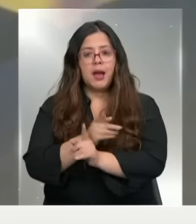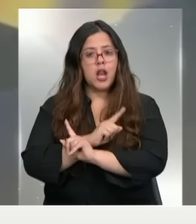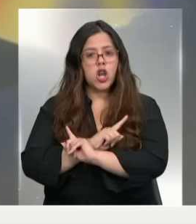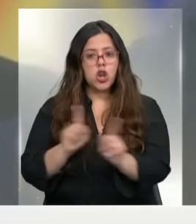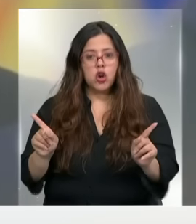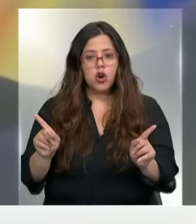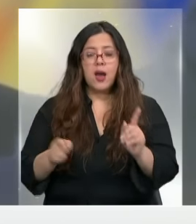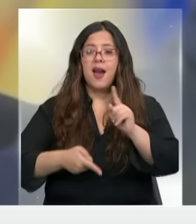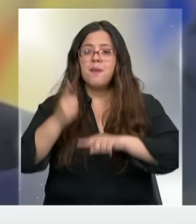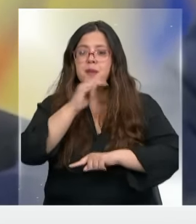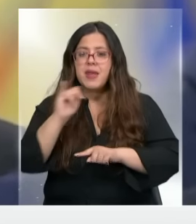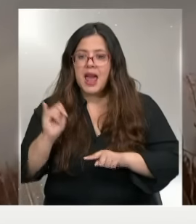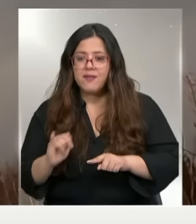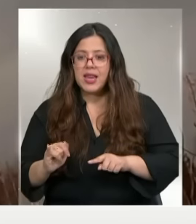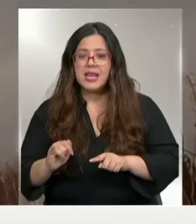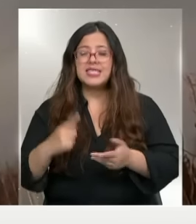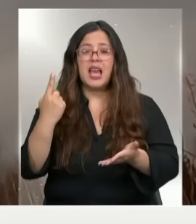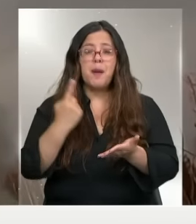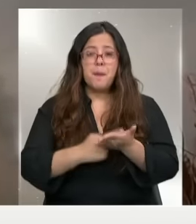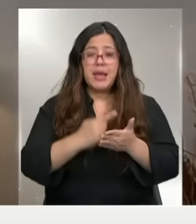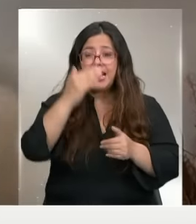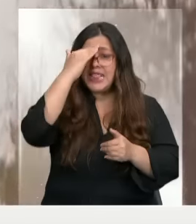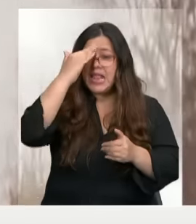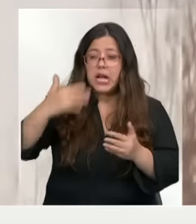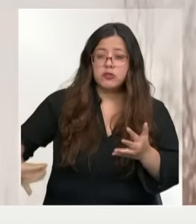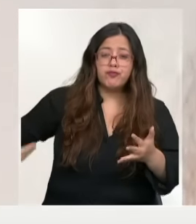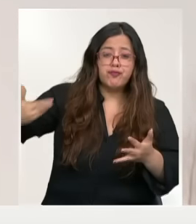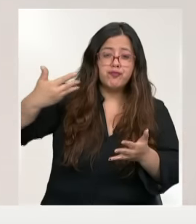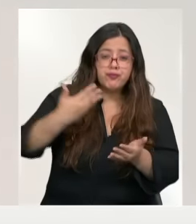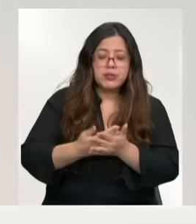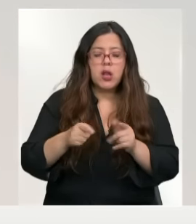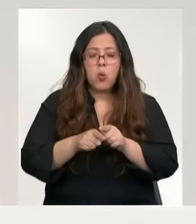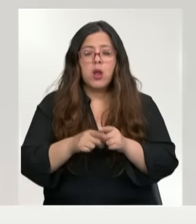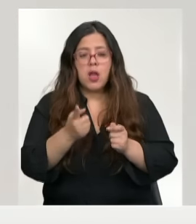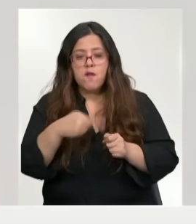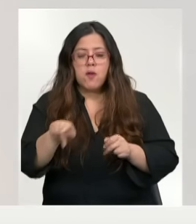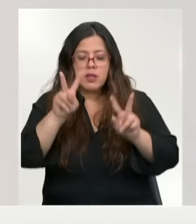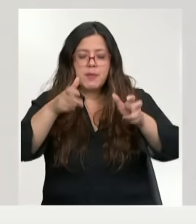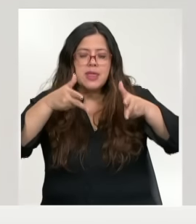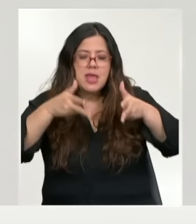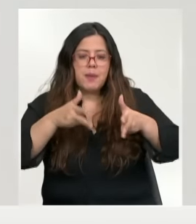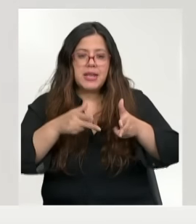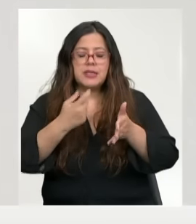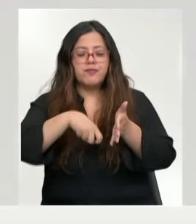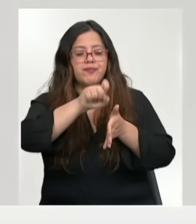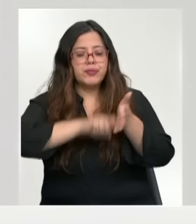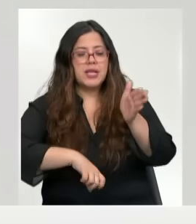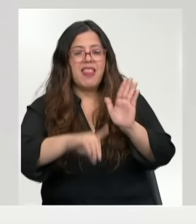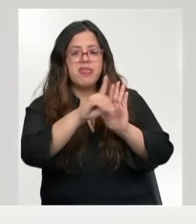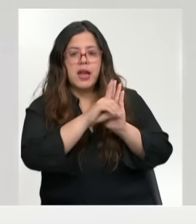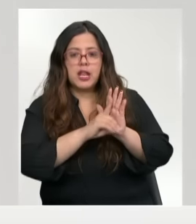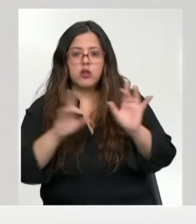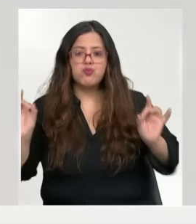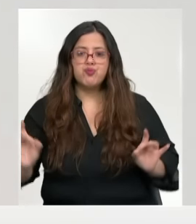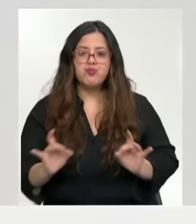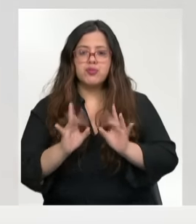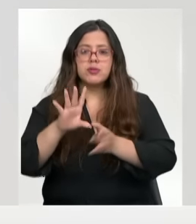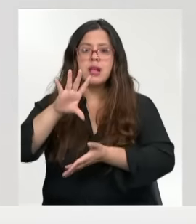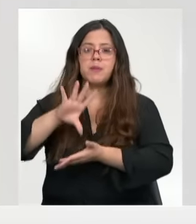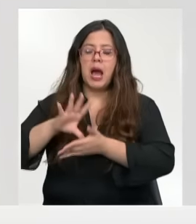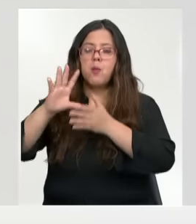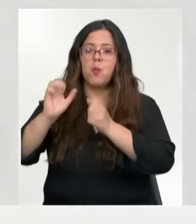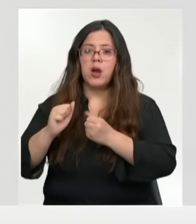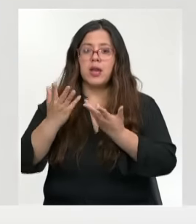cruzados. Por primera vez en 1,000 días de conflicto volvió a agitar la amenaza nuclear y firmó un decreto que amplía las posibilidades del país